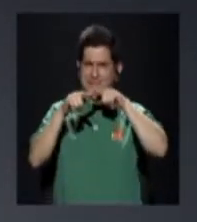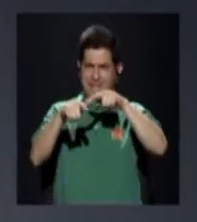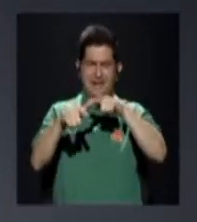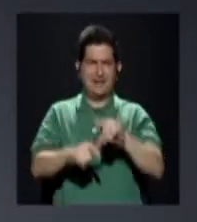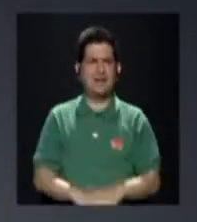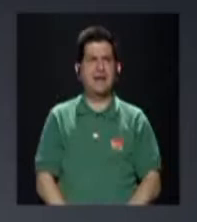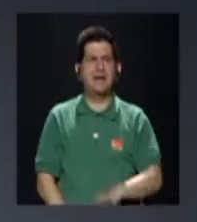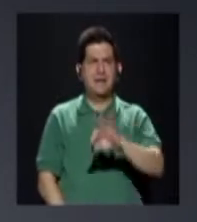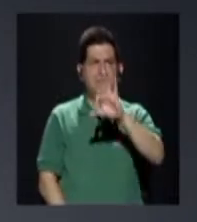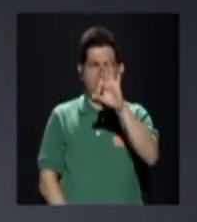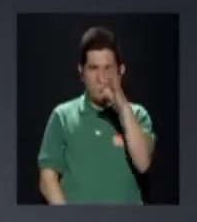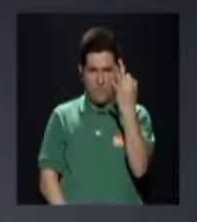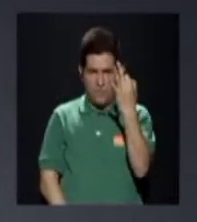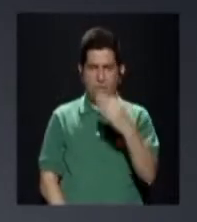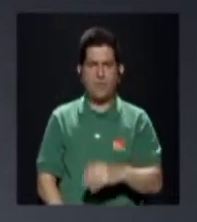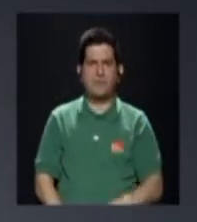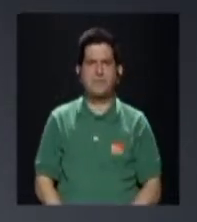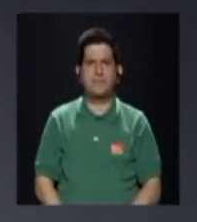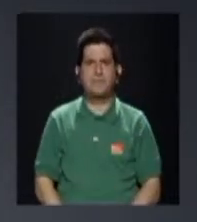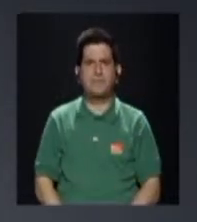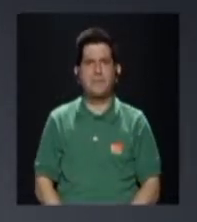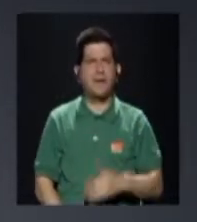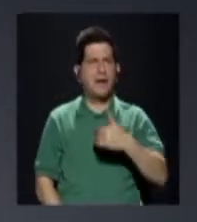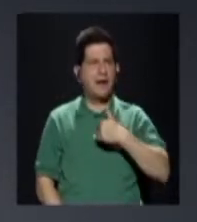una forma